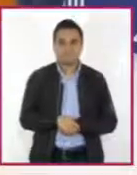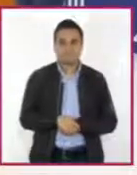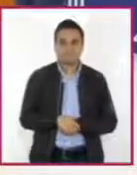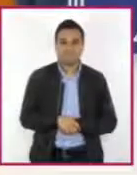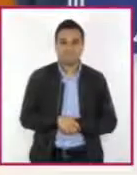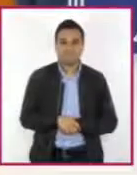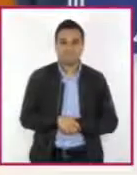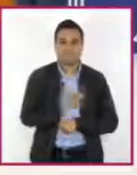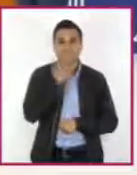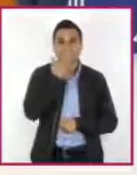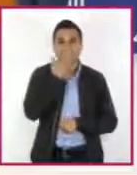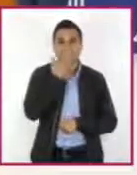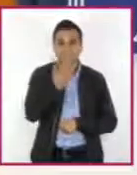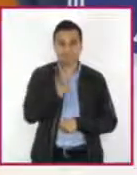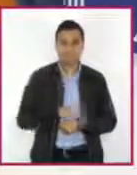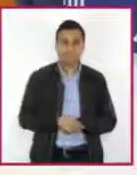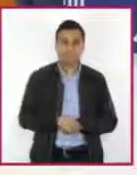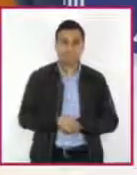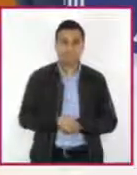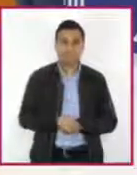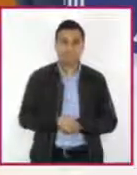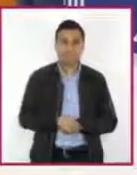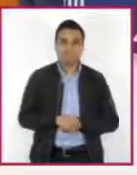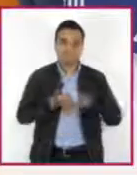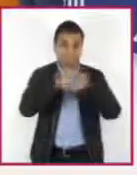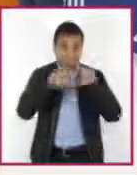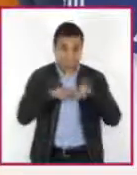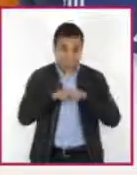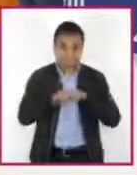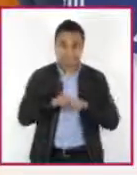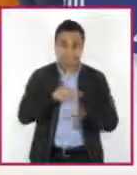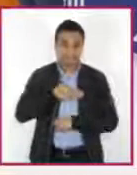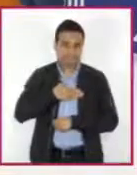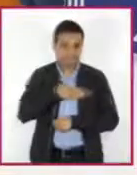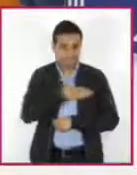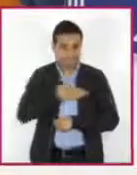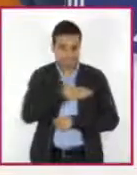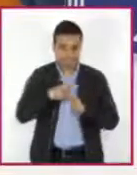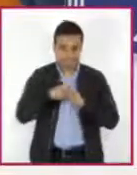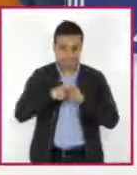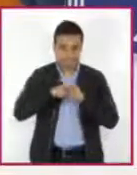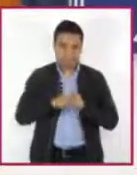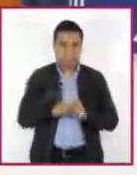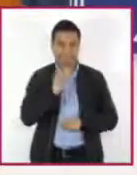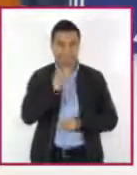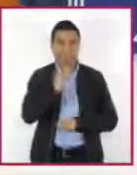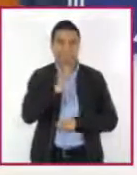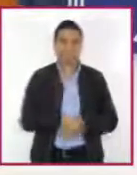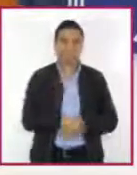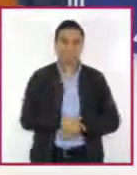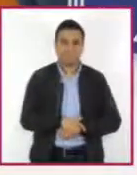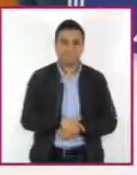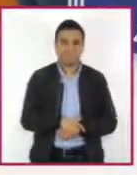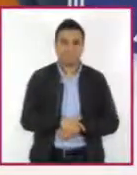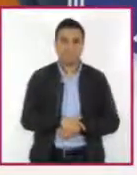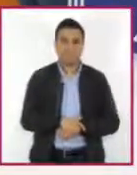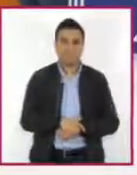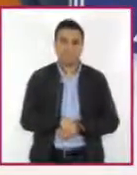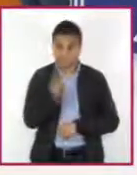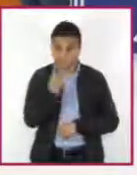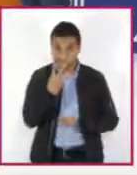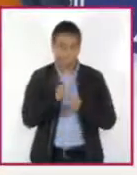Muy bien. Entonces inicia el equipo de Quique y Lulú. Perfecto. Con los dos, ¿verdad? Los dos, los dos